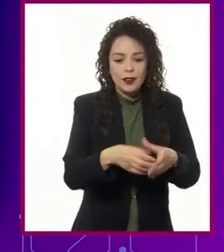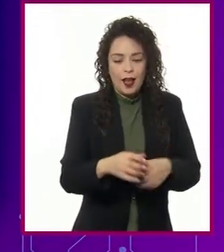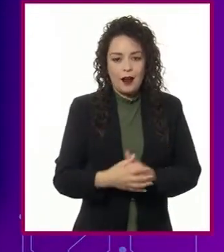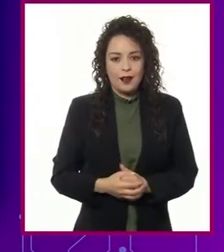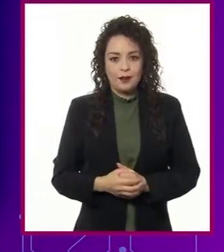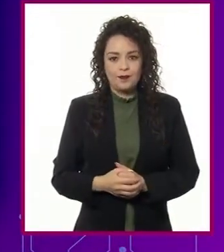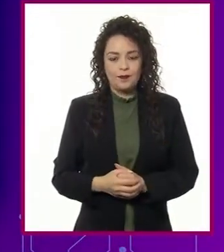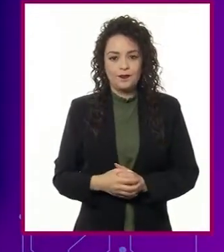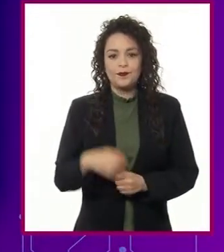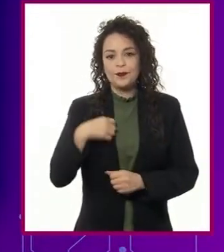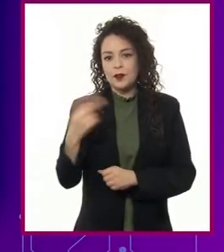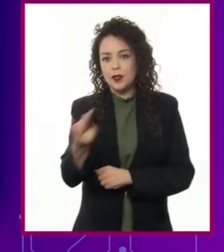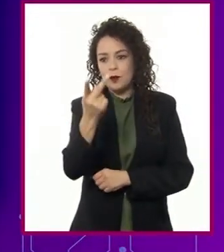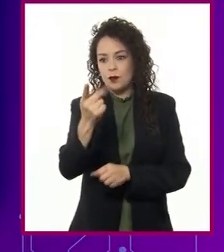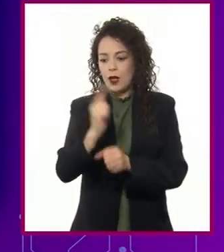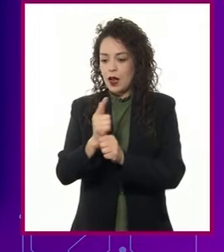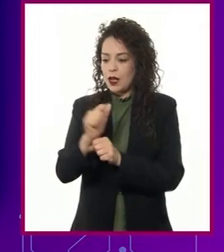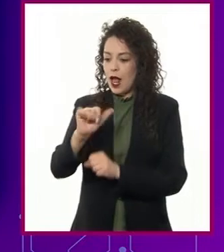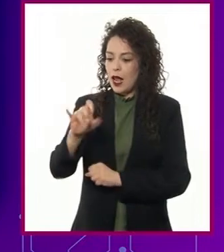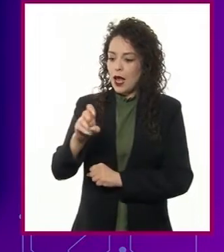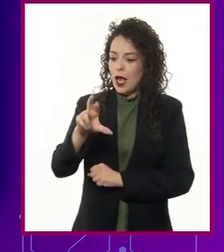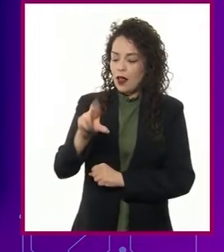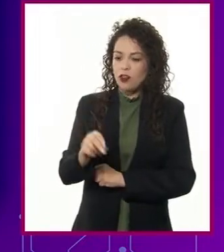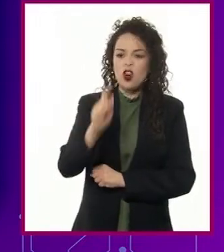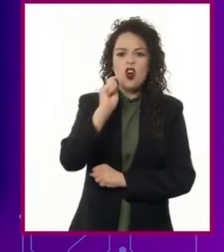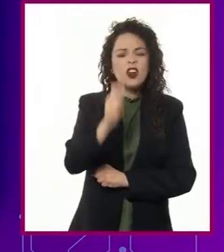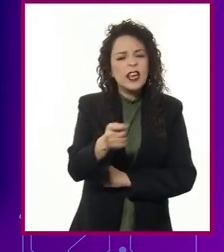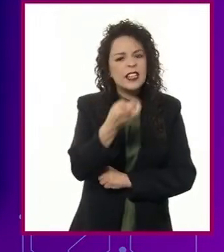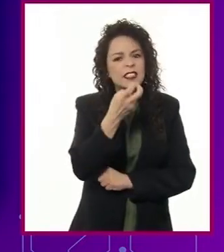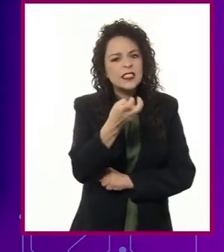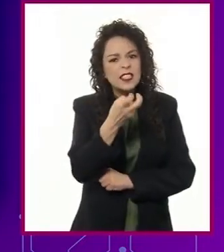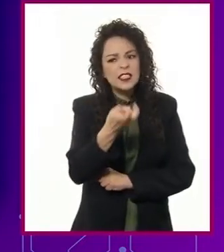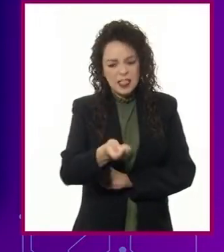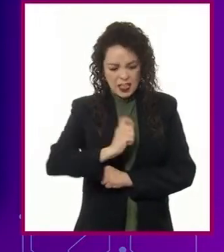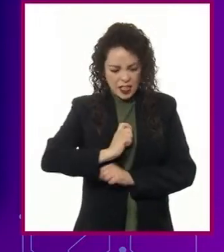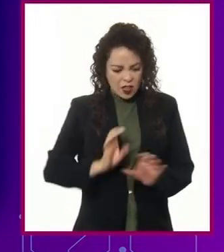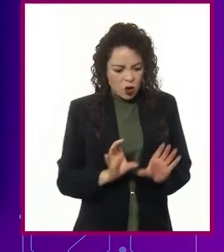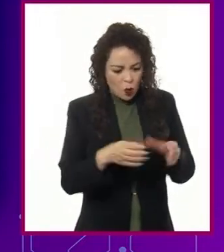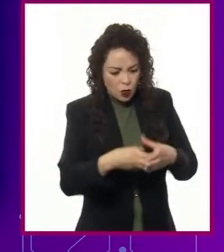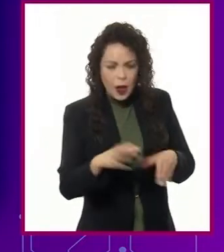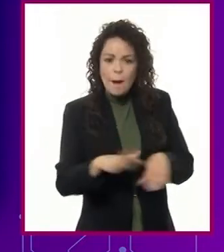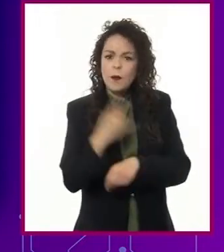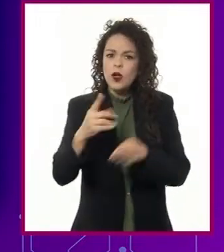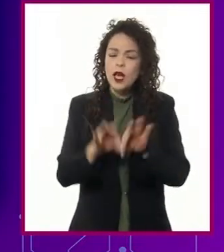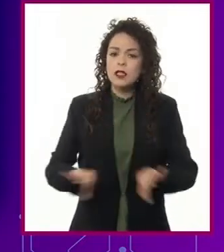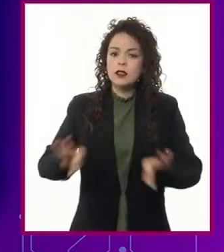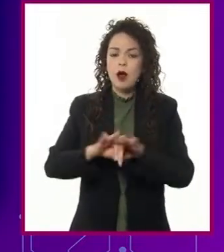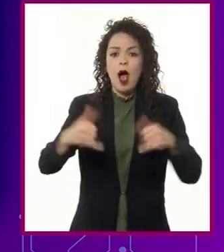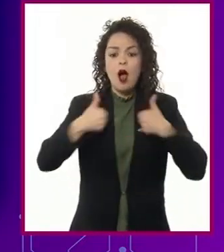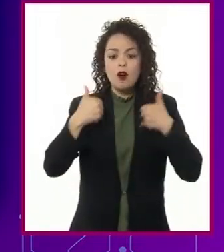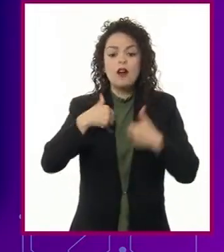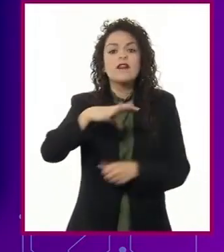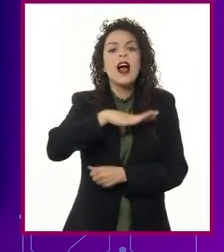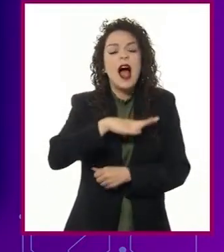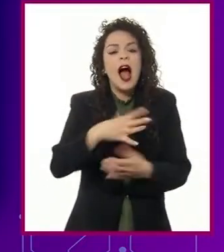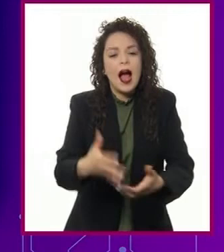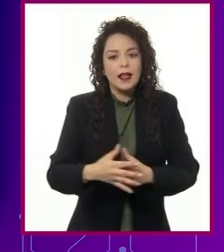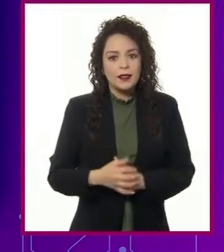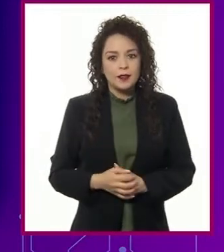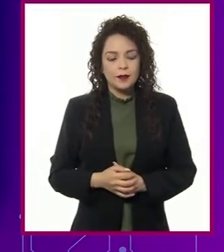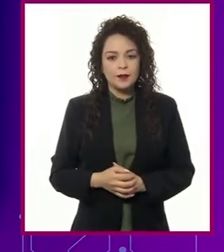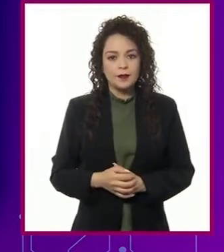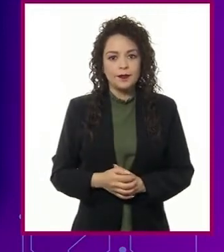identidad comunitaria y por qué es tan importante que los jóvenes tengan una identidad colectiva? Una identidad comunitaria